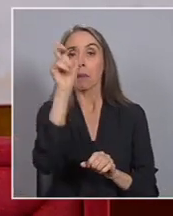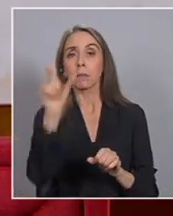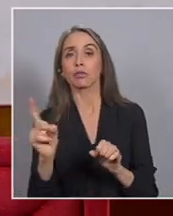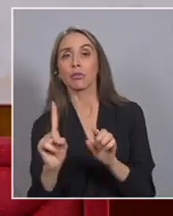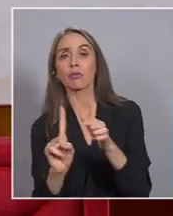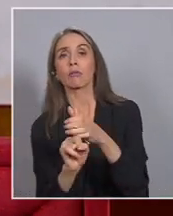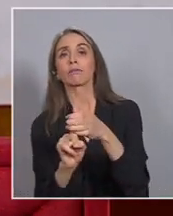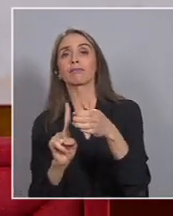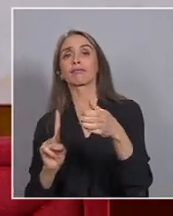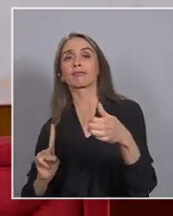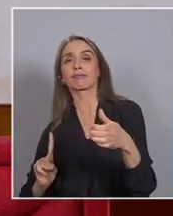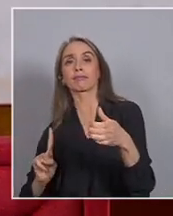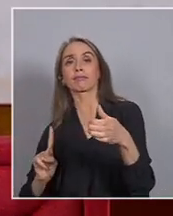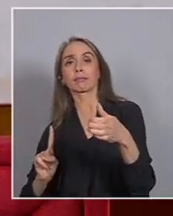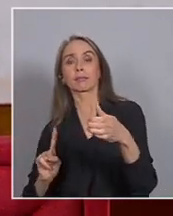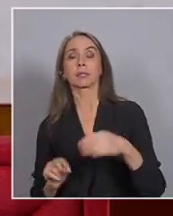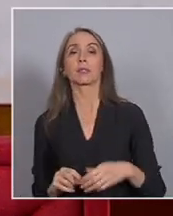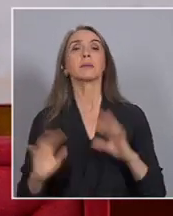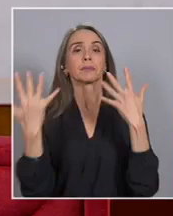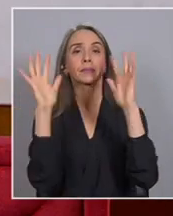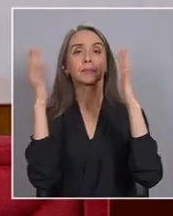atrás.